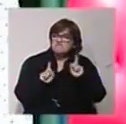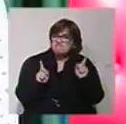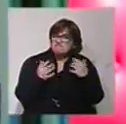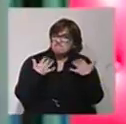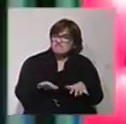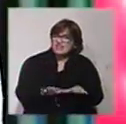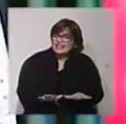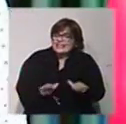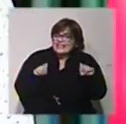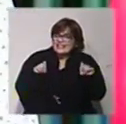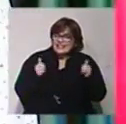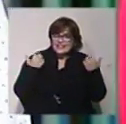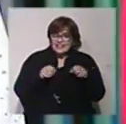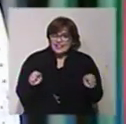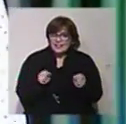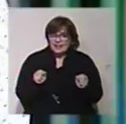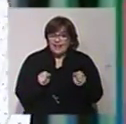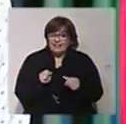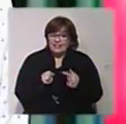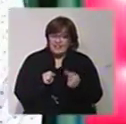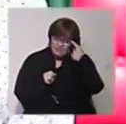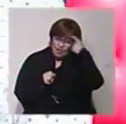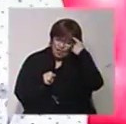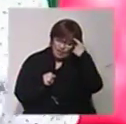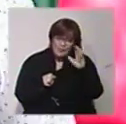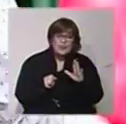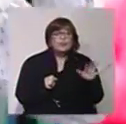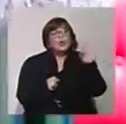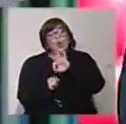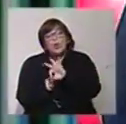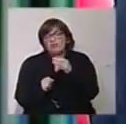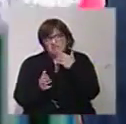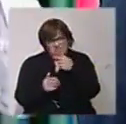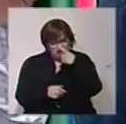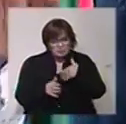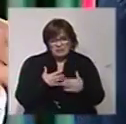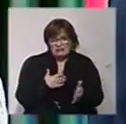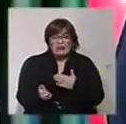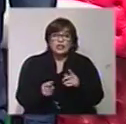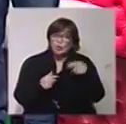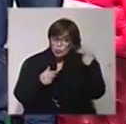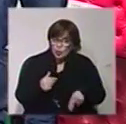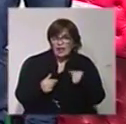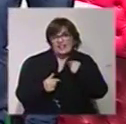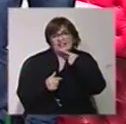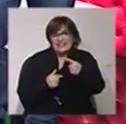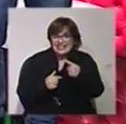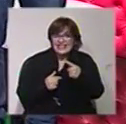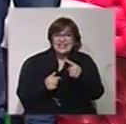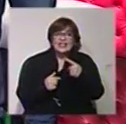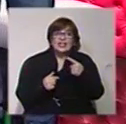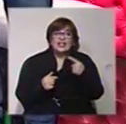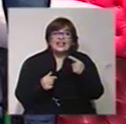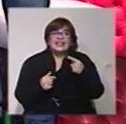algún miedo interno que tengo, que tengo que tratarlo psicológicamente, o es de que no me interesa. Pero bueno, nunca hubiera jugado que ganaba Arabia Saudita hoy, como jugaban